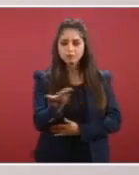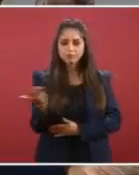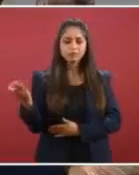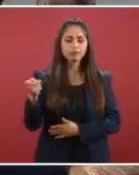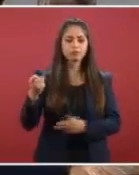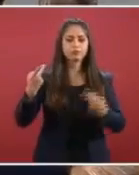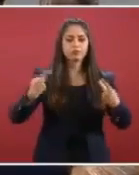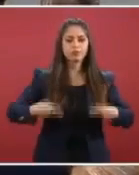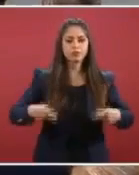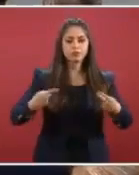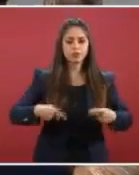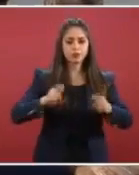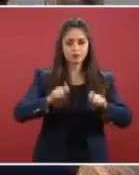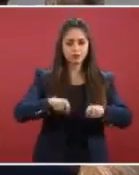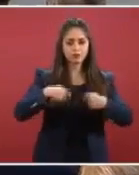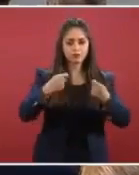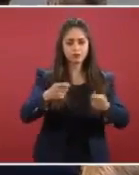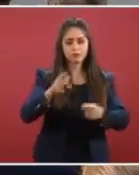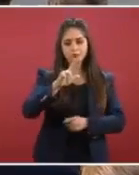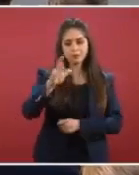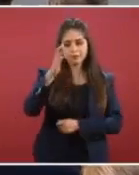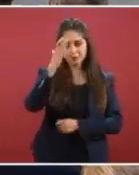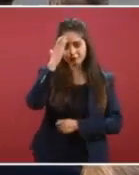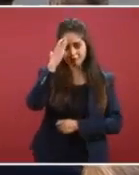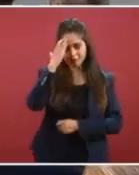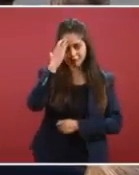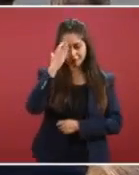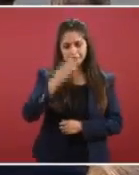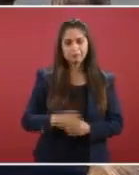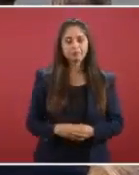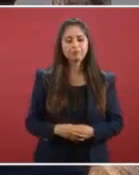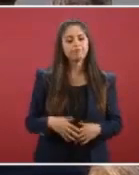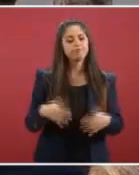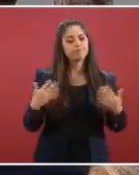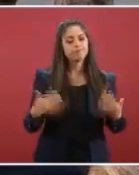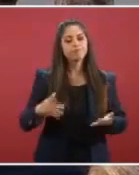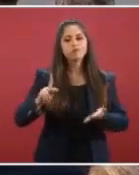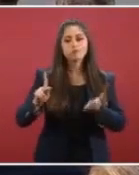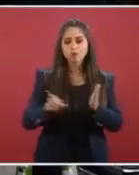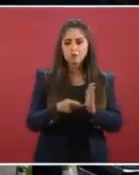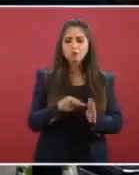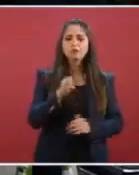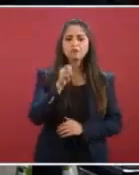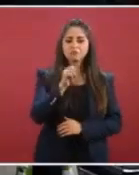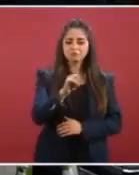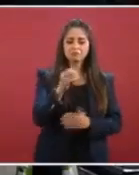estos reconocimientos. Les repito, bien, bien